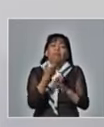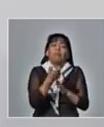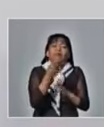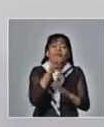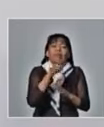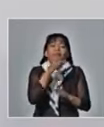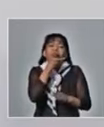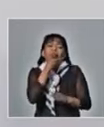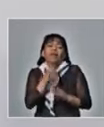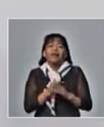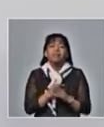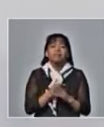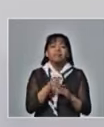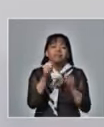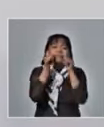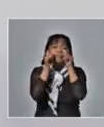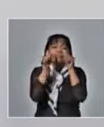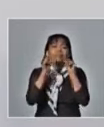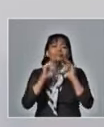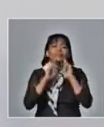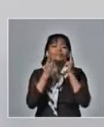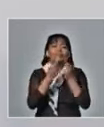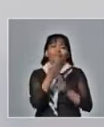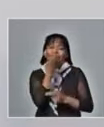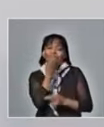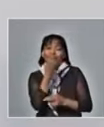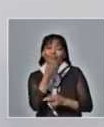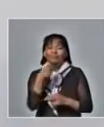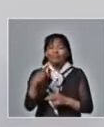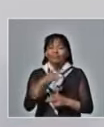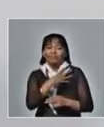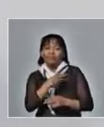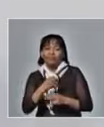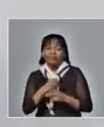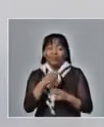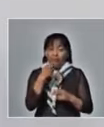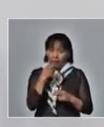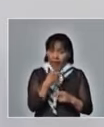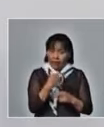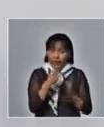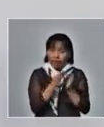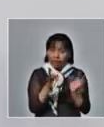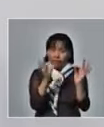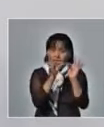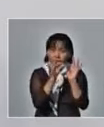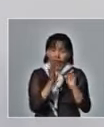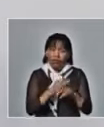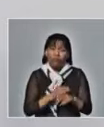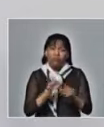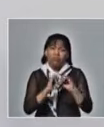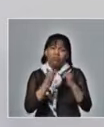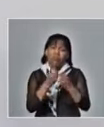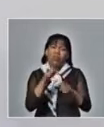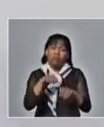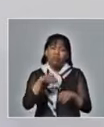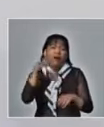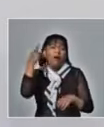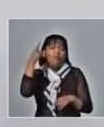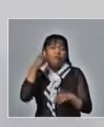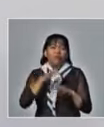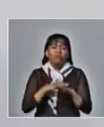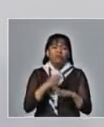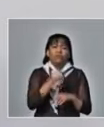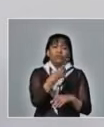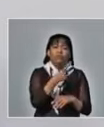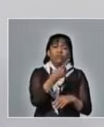que los papás puedan atender las reuniones escolares de sus chavos. Y esto es particularmente importante en una ciudad como la de Puebla, donde una